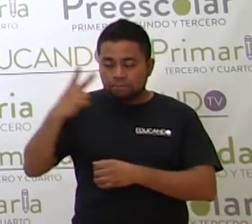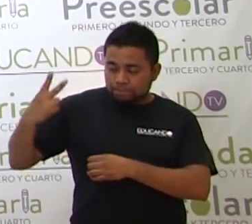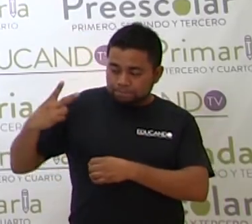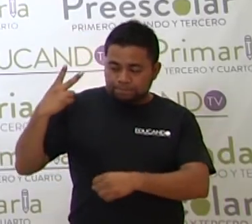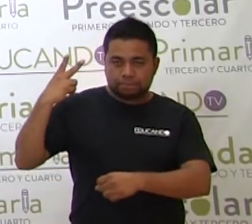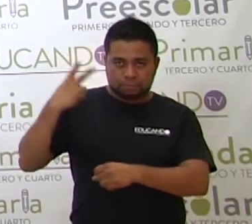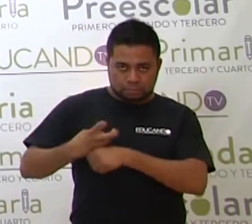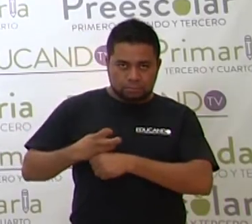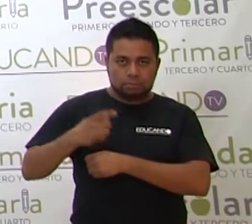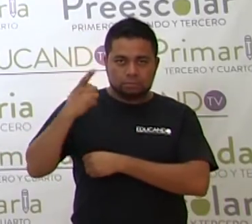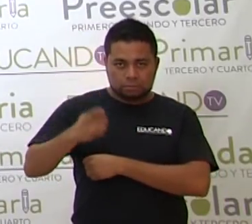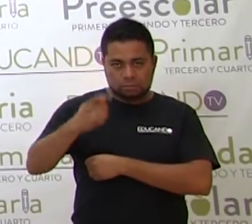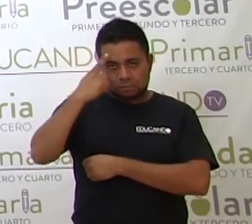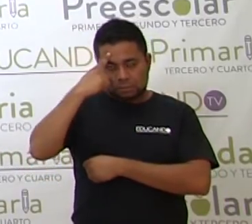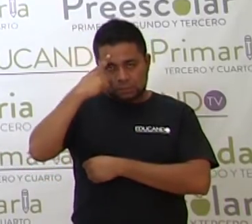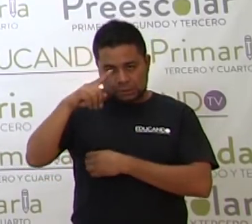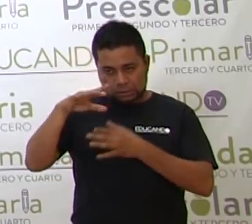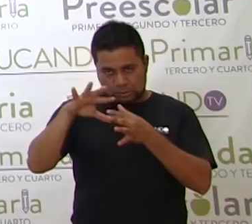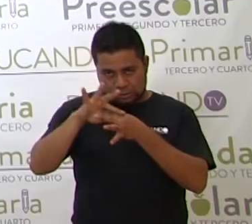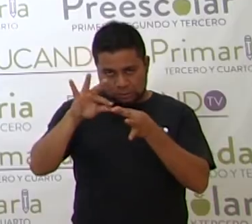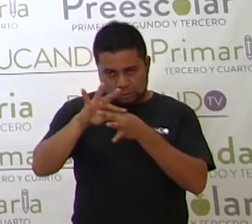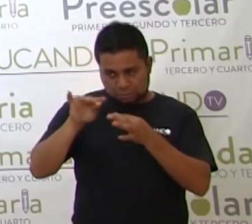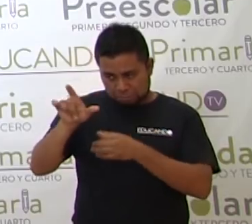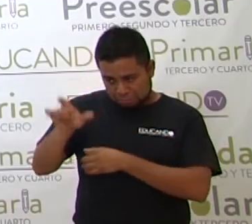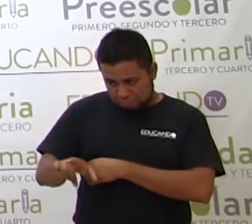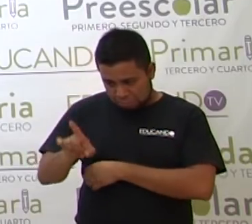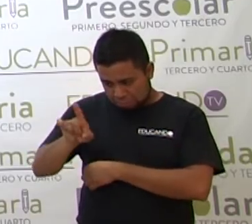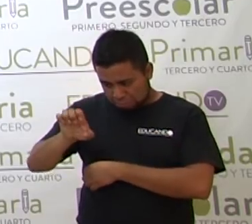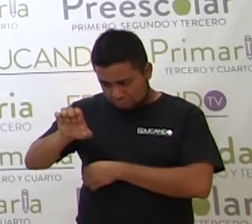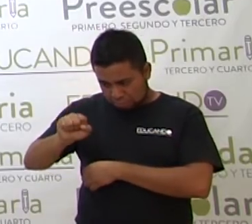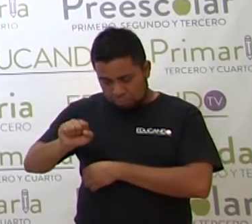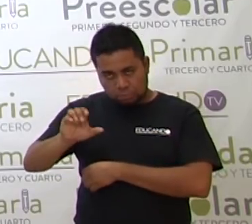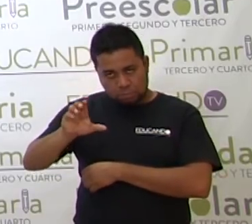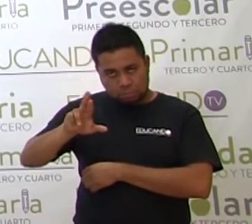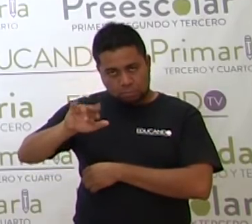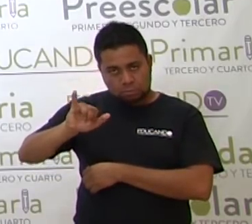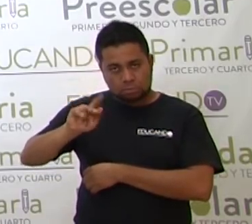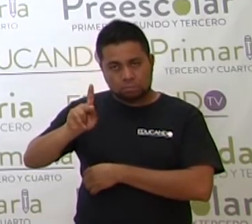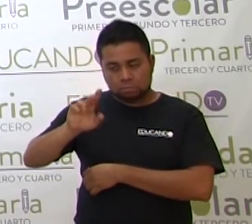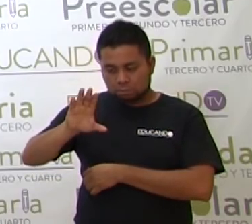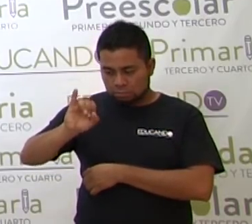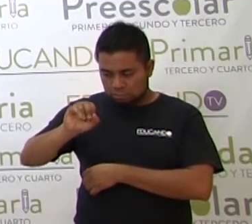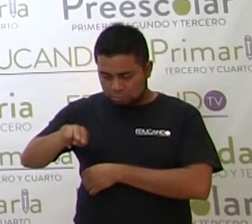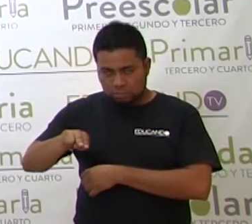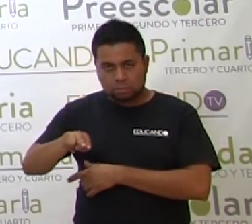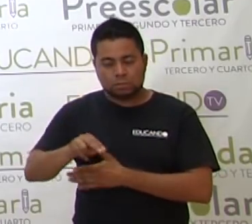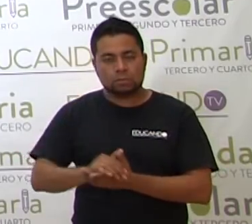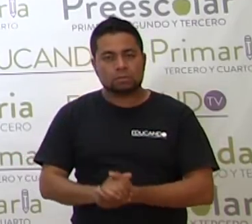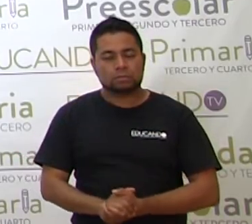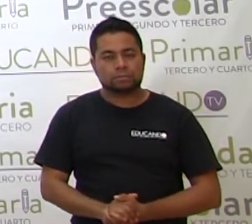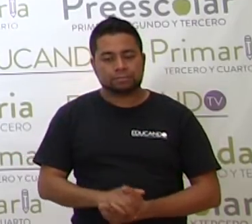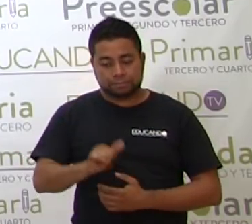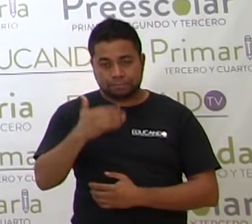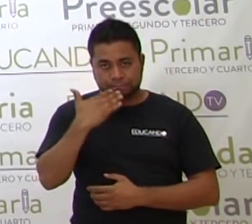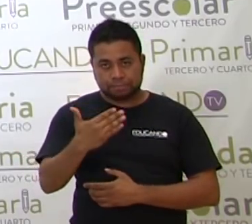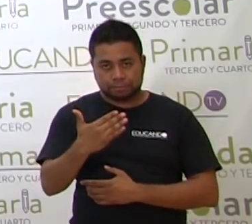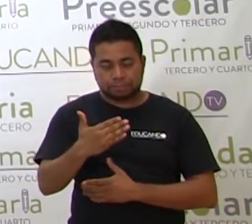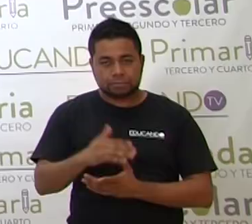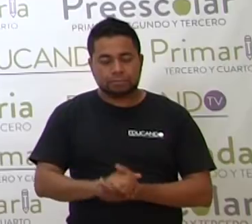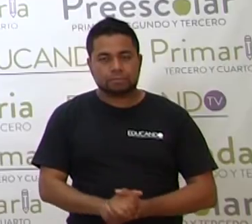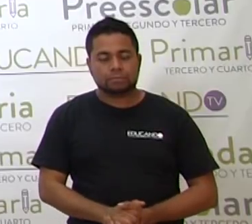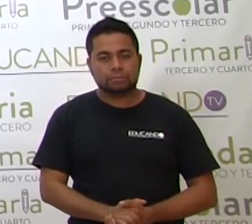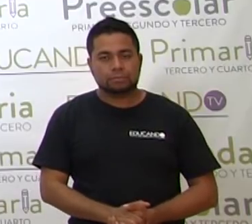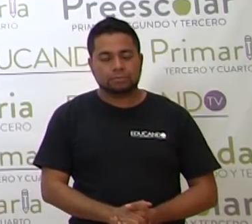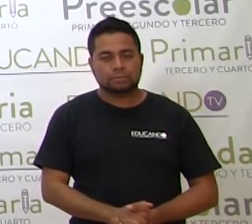es la descripción Bien, la